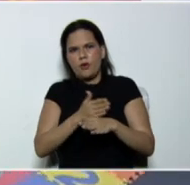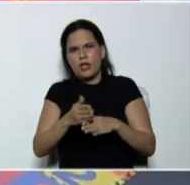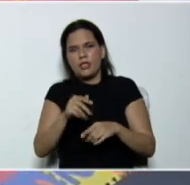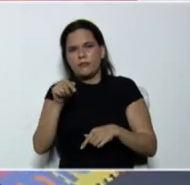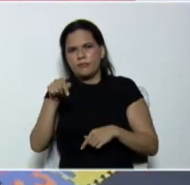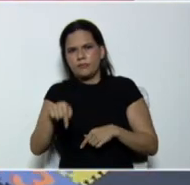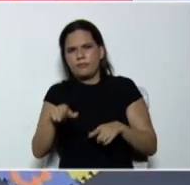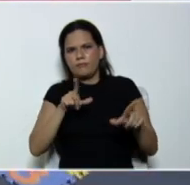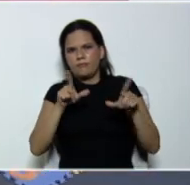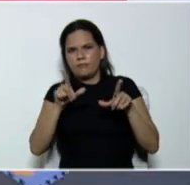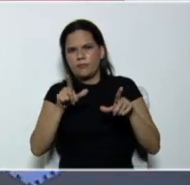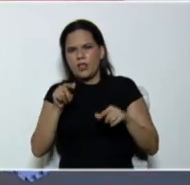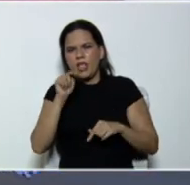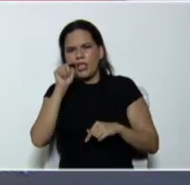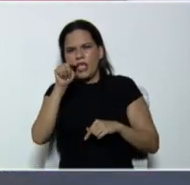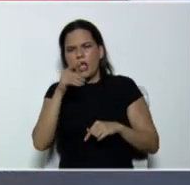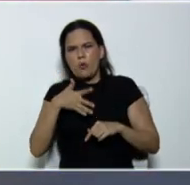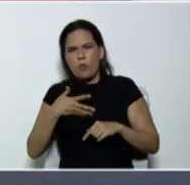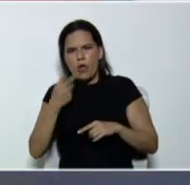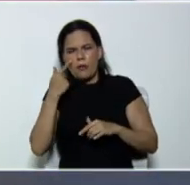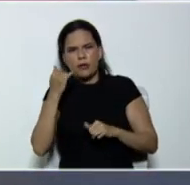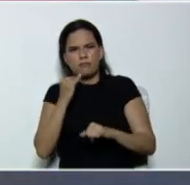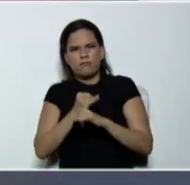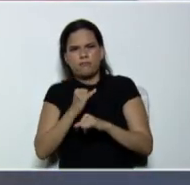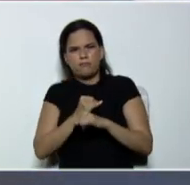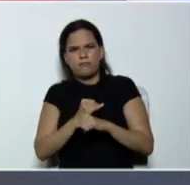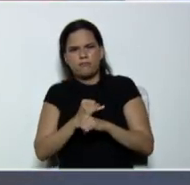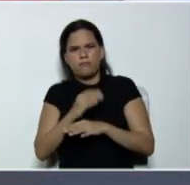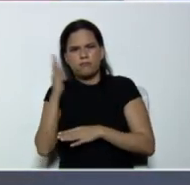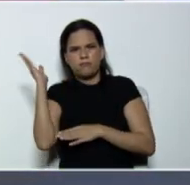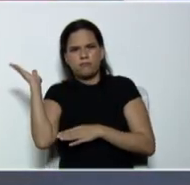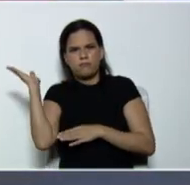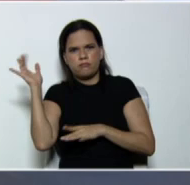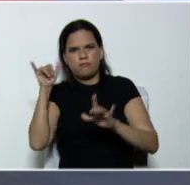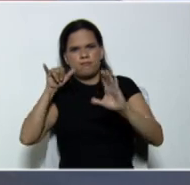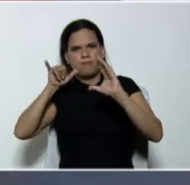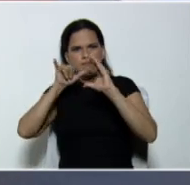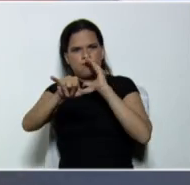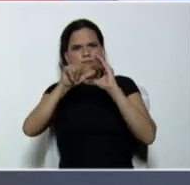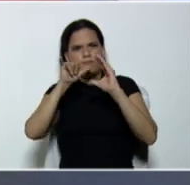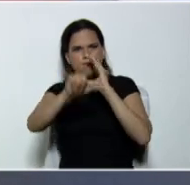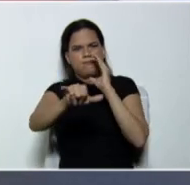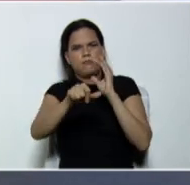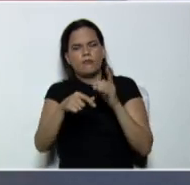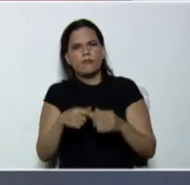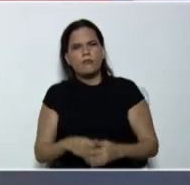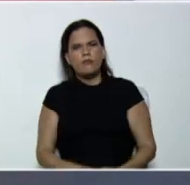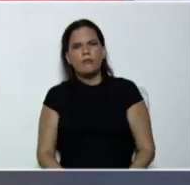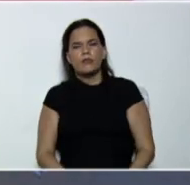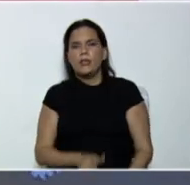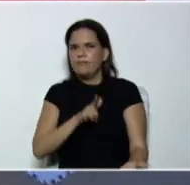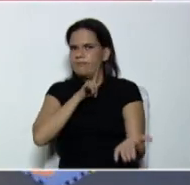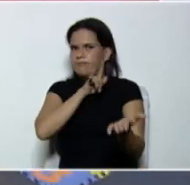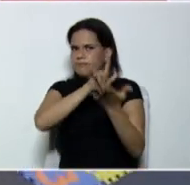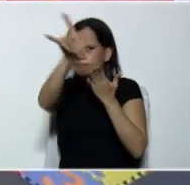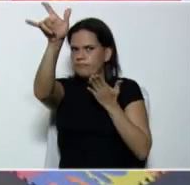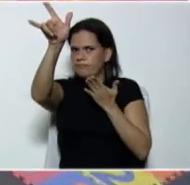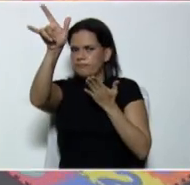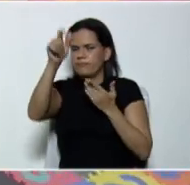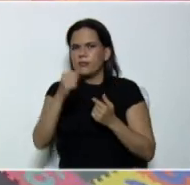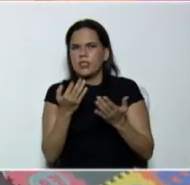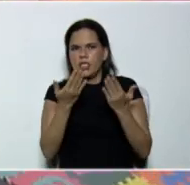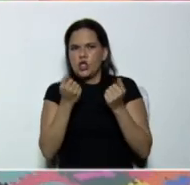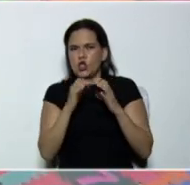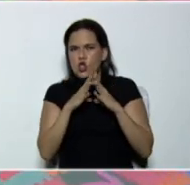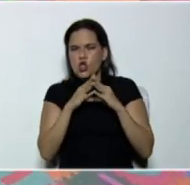apenas esté allí a la disposición en nuestra página oficial de YouTube. y suscribirse en nuestro canal de Telegram para recibir